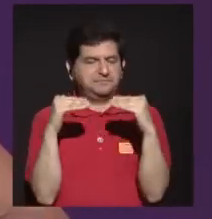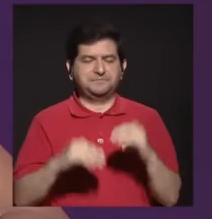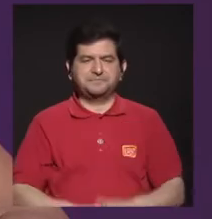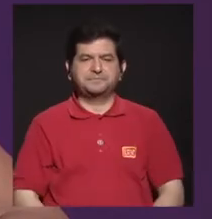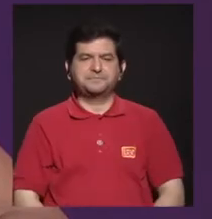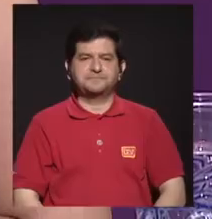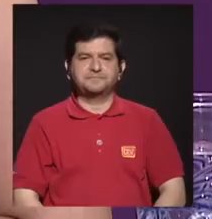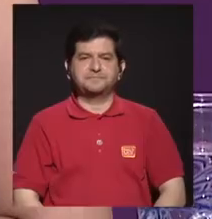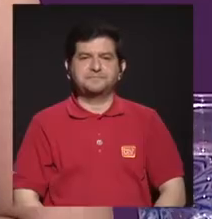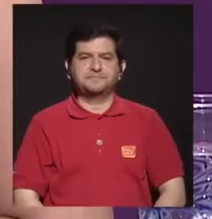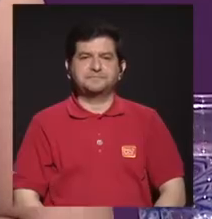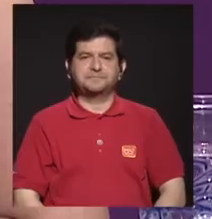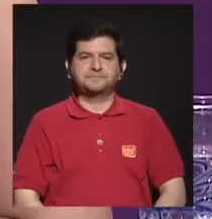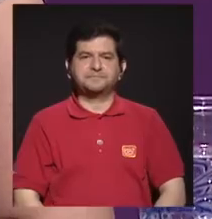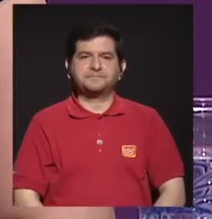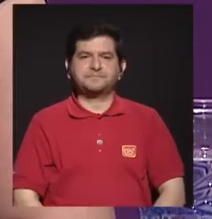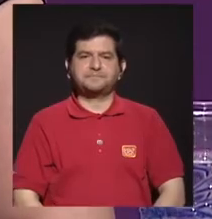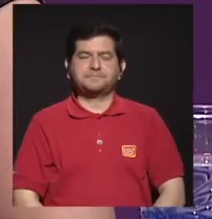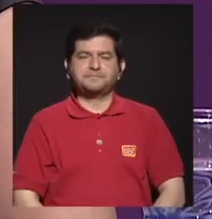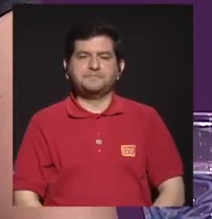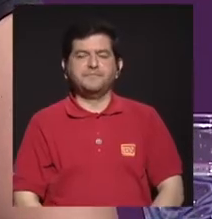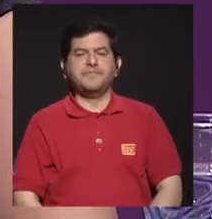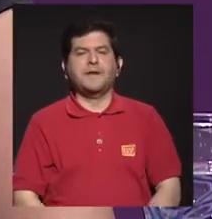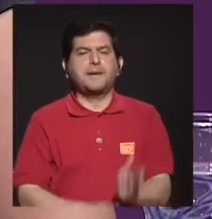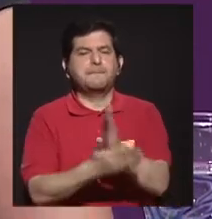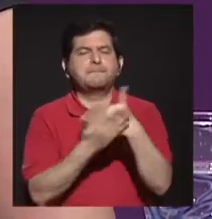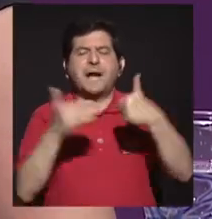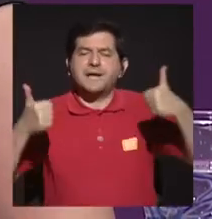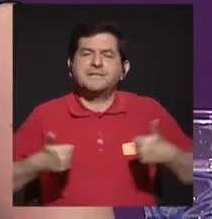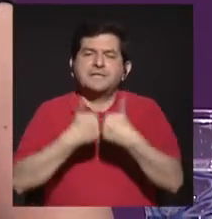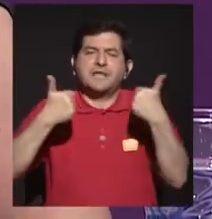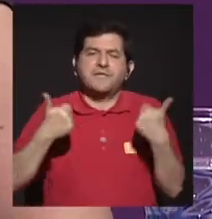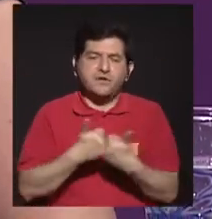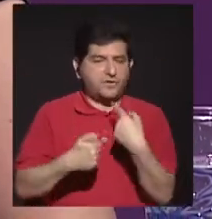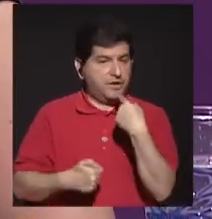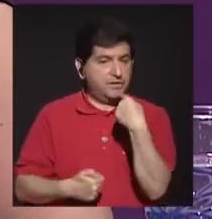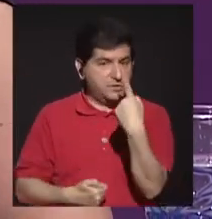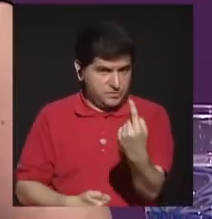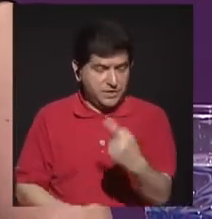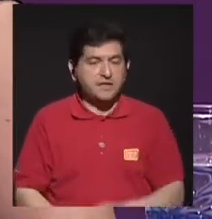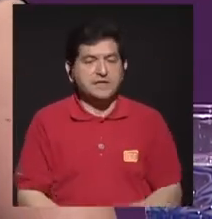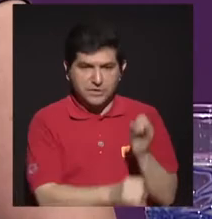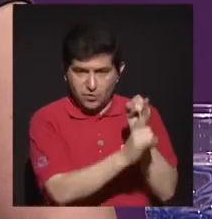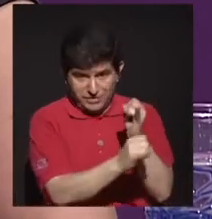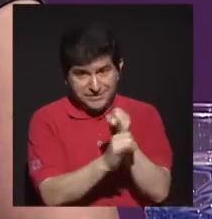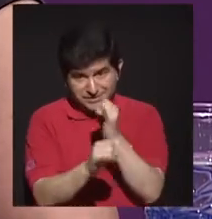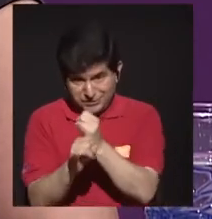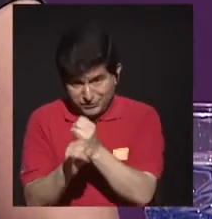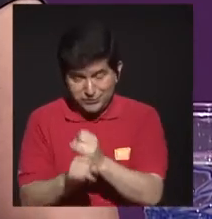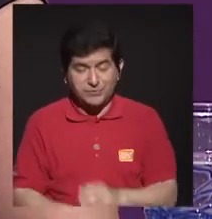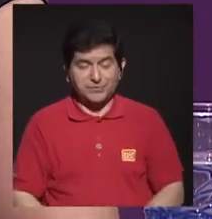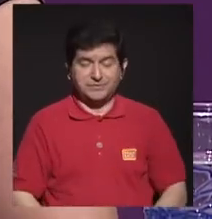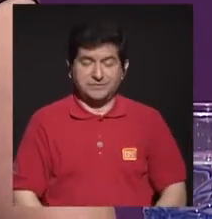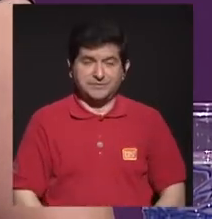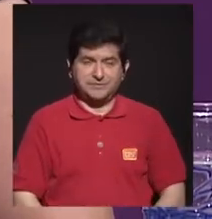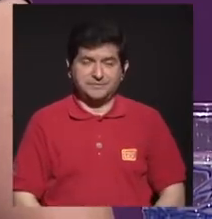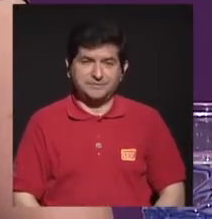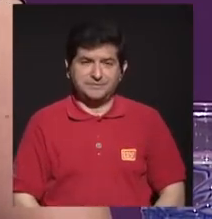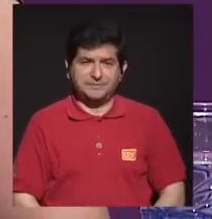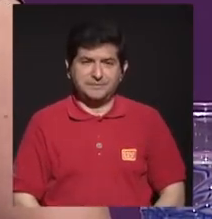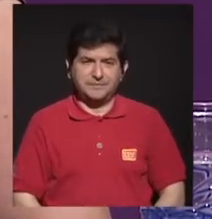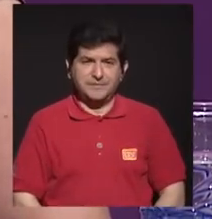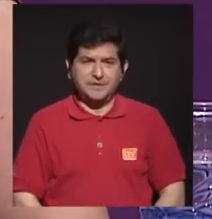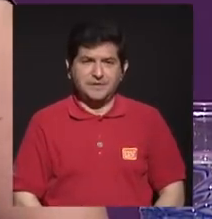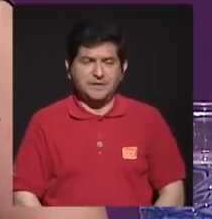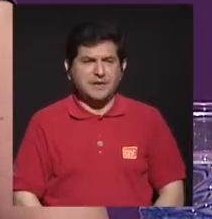Claro. Y como parte de los retos, ahora que mencionas esto de las instituciones y todo eso, digamos,